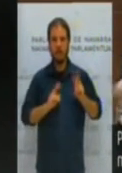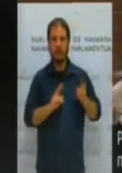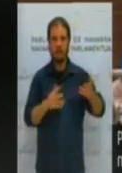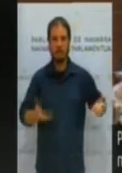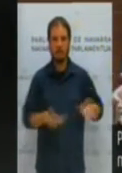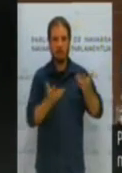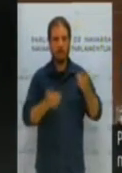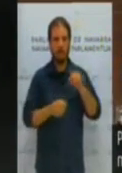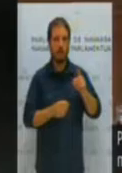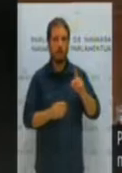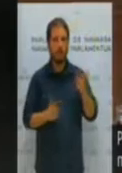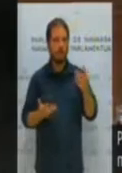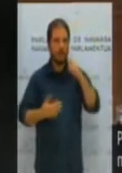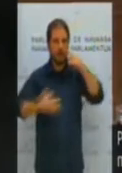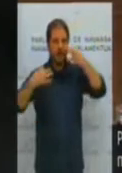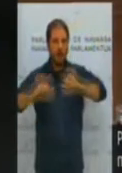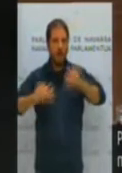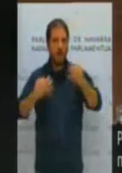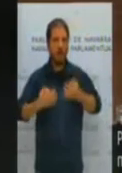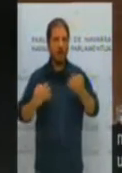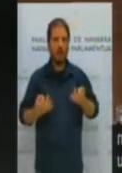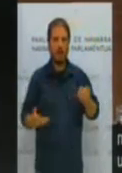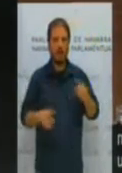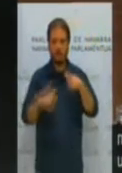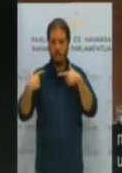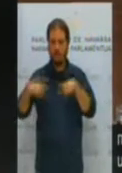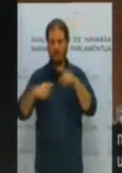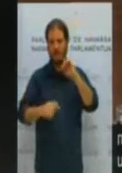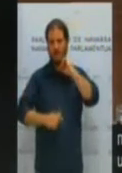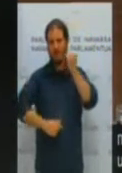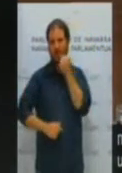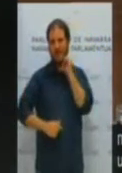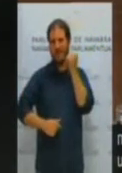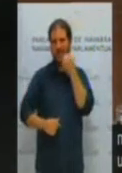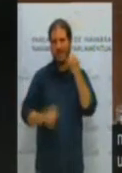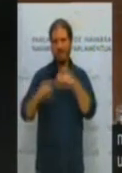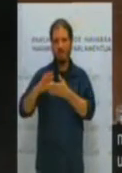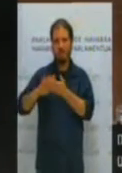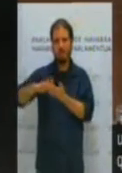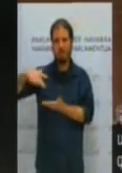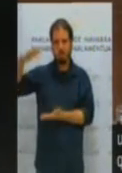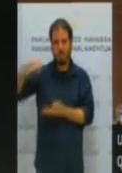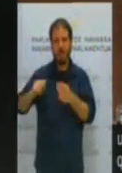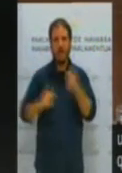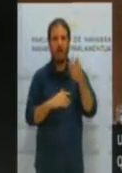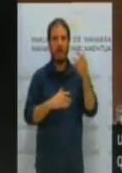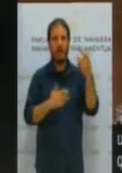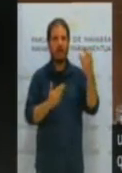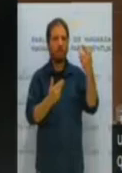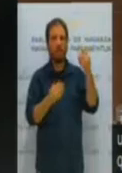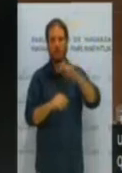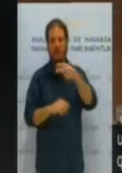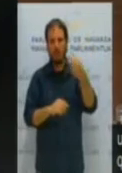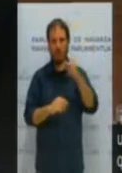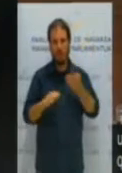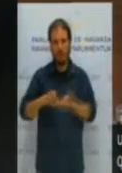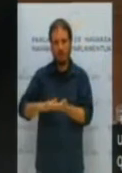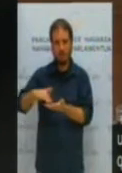Esto es una realidad. Es un departamento que recibe quejas, que recibe resoluciones, que recibe recomendaciones y que las desatiende. Por ejemplo, el